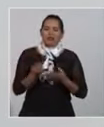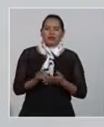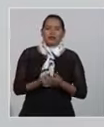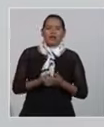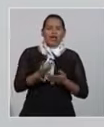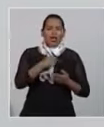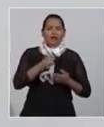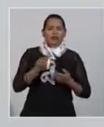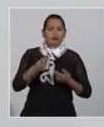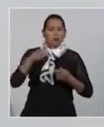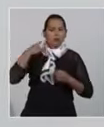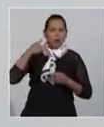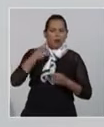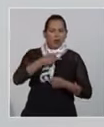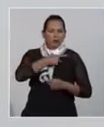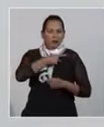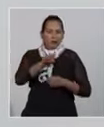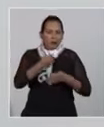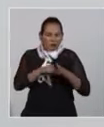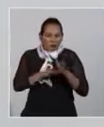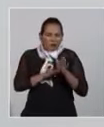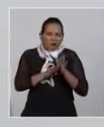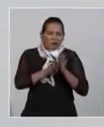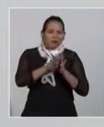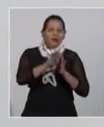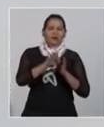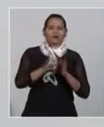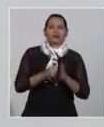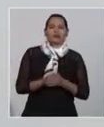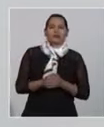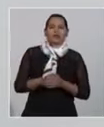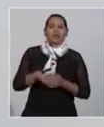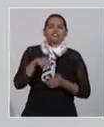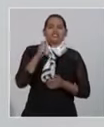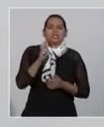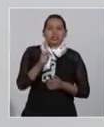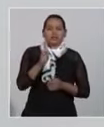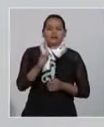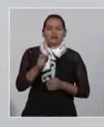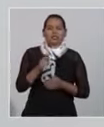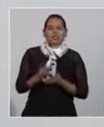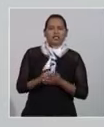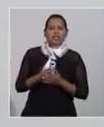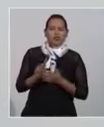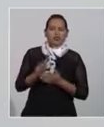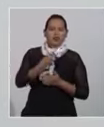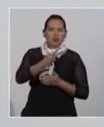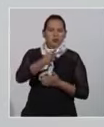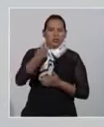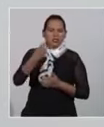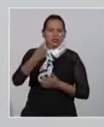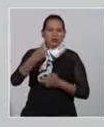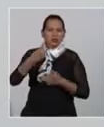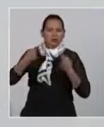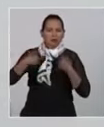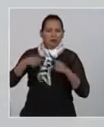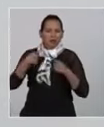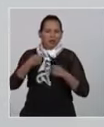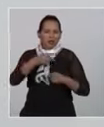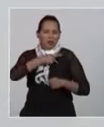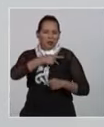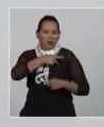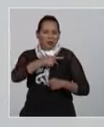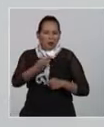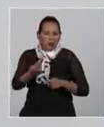Es decir, 200 poblanos al día salieron de esta condición que tanto nos lastima. Sin duda, aún falta mucho por hacer,